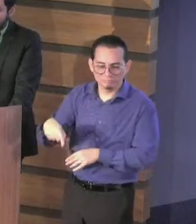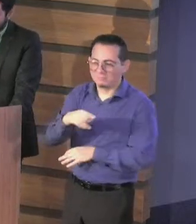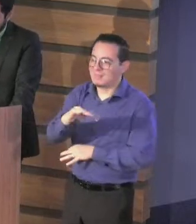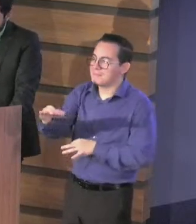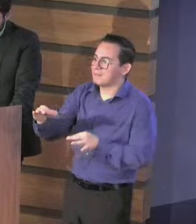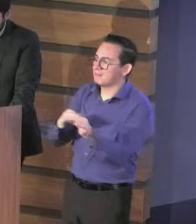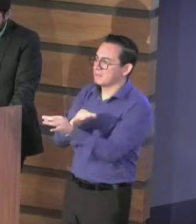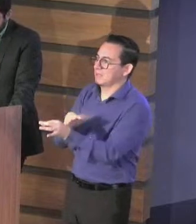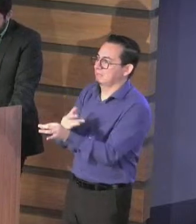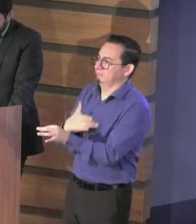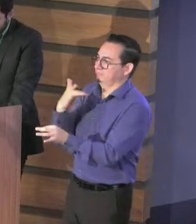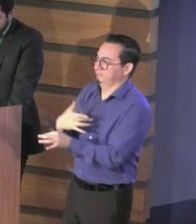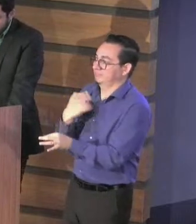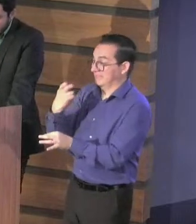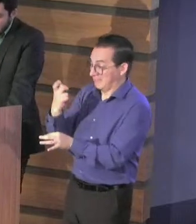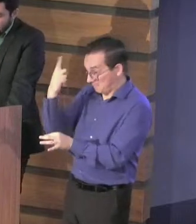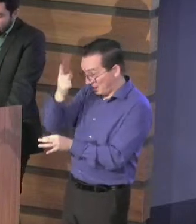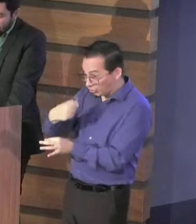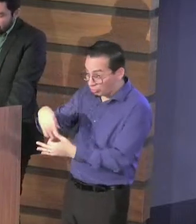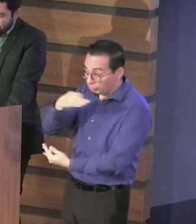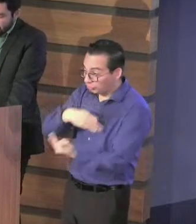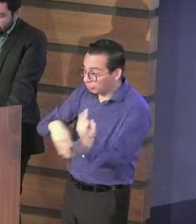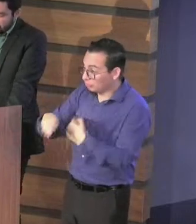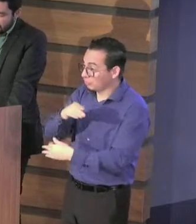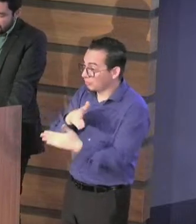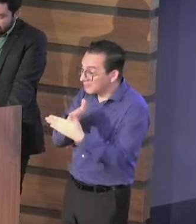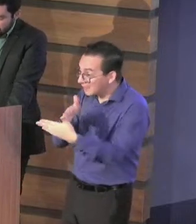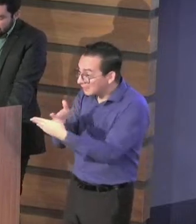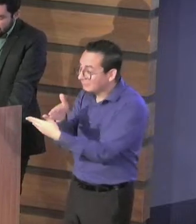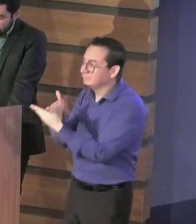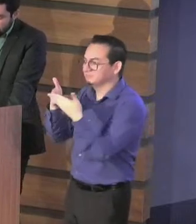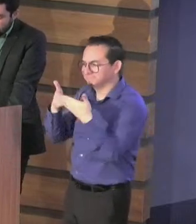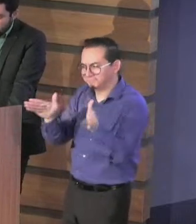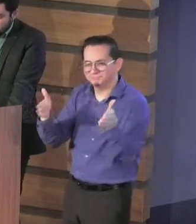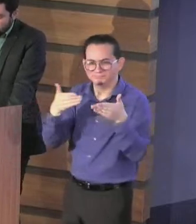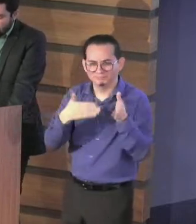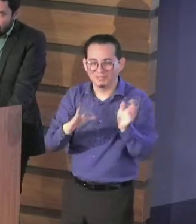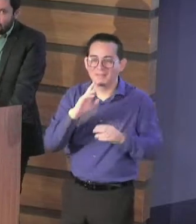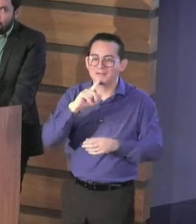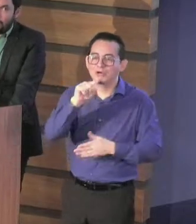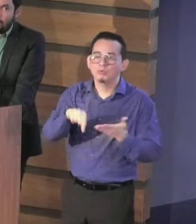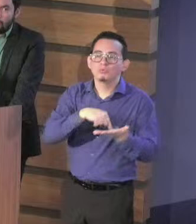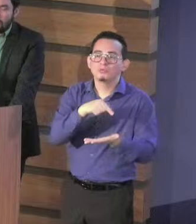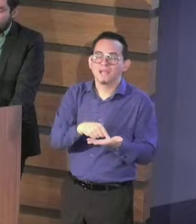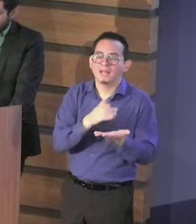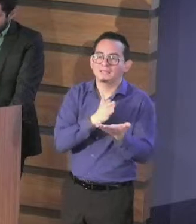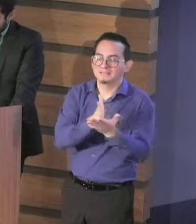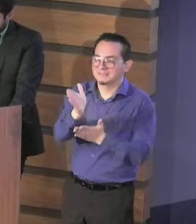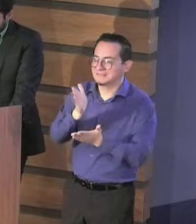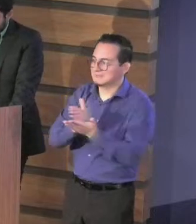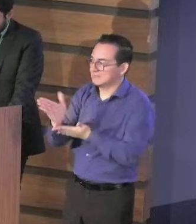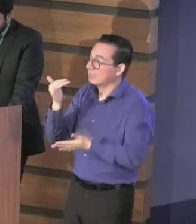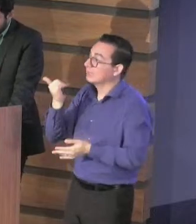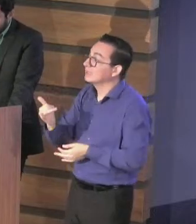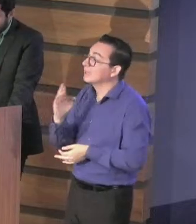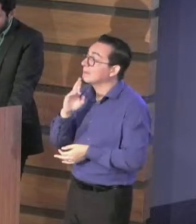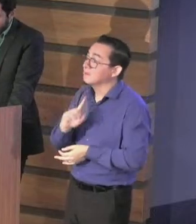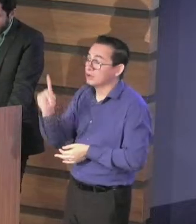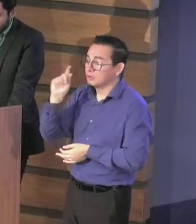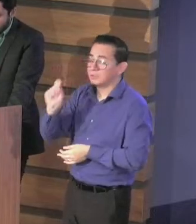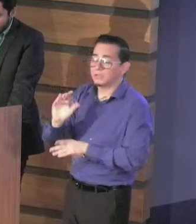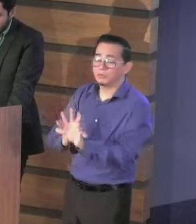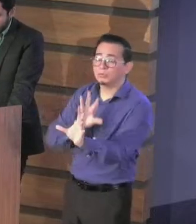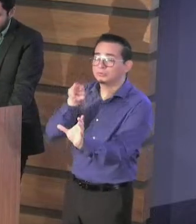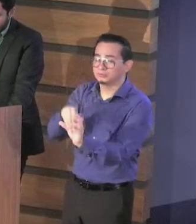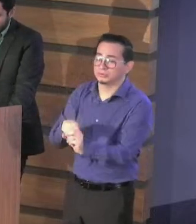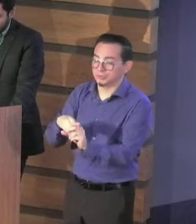podremos derribar barreras, crear espacios accesibles y fomentar una inclusión plena en todos